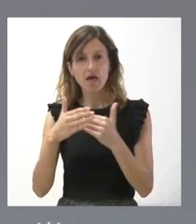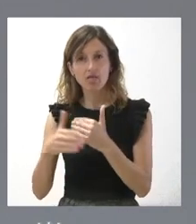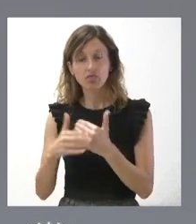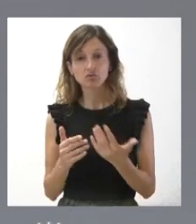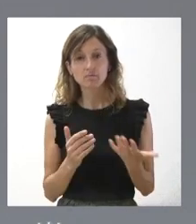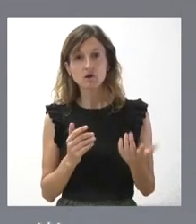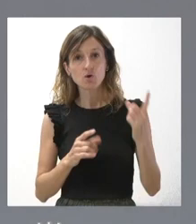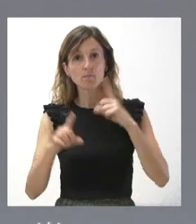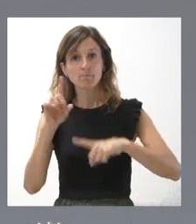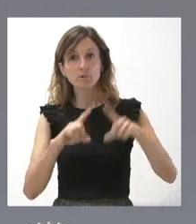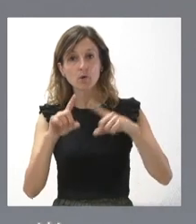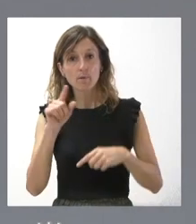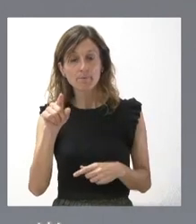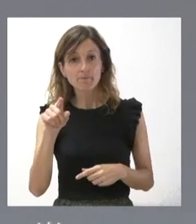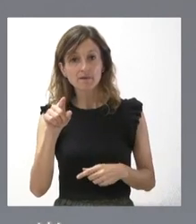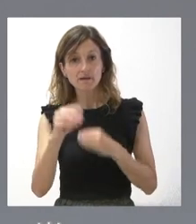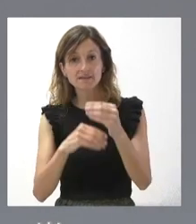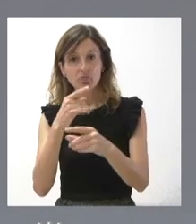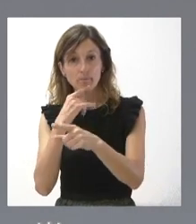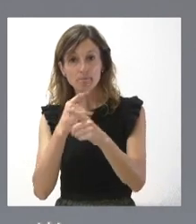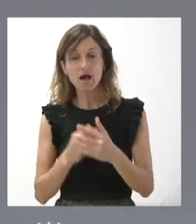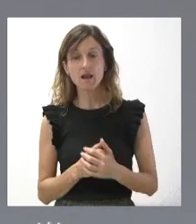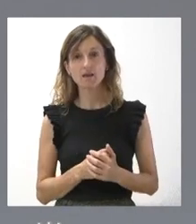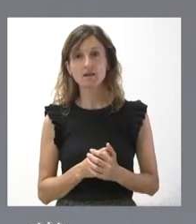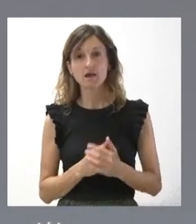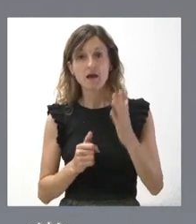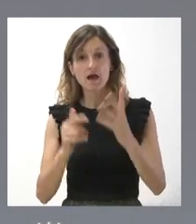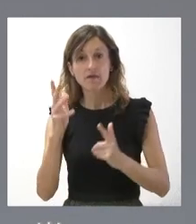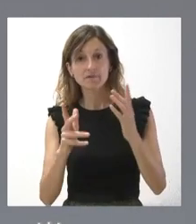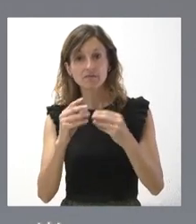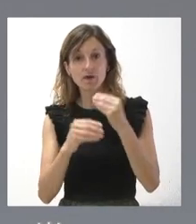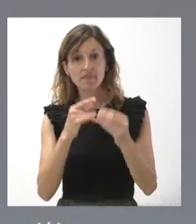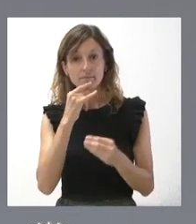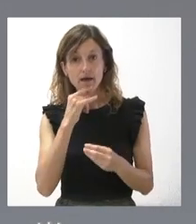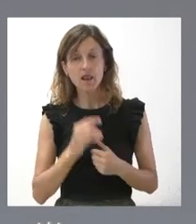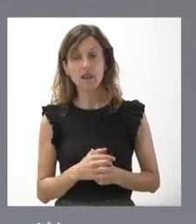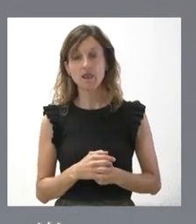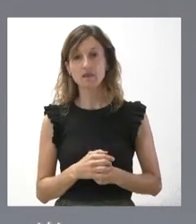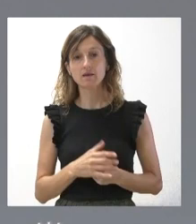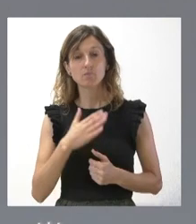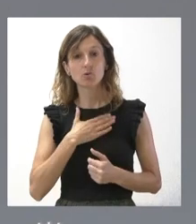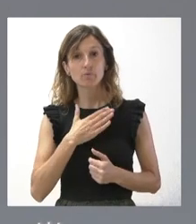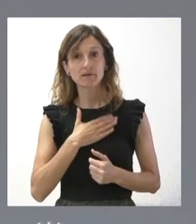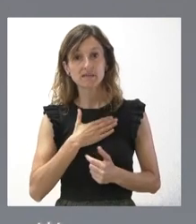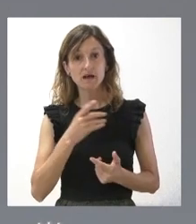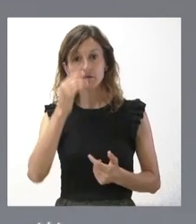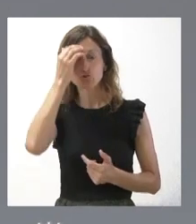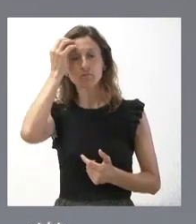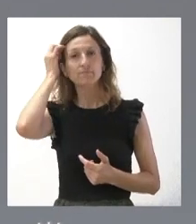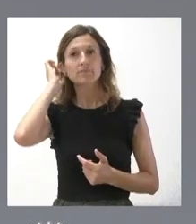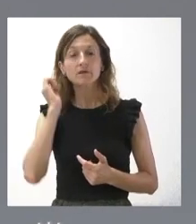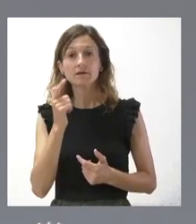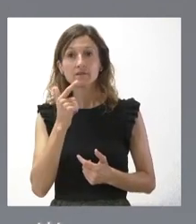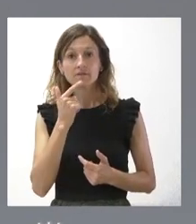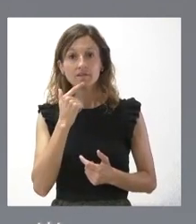pero el problema de la monjía es que se hizo mal. La administración lo hizo mal y el propietario fue a